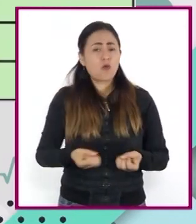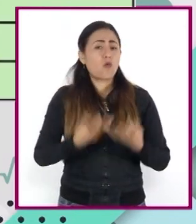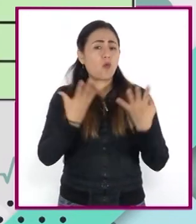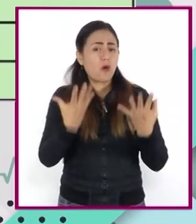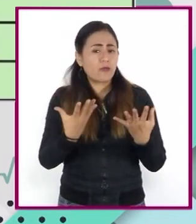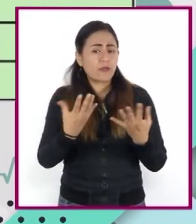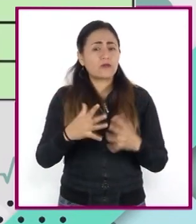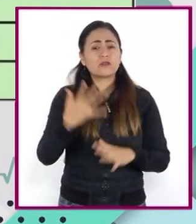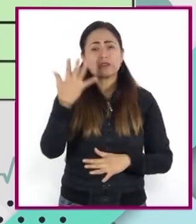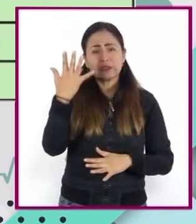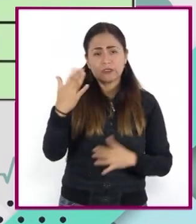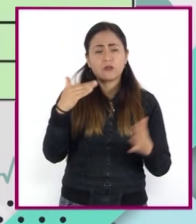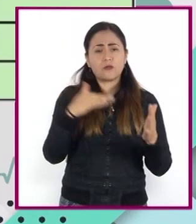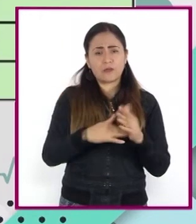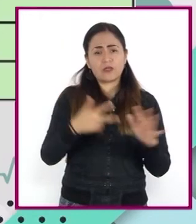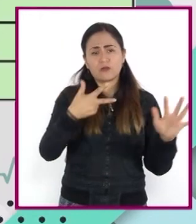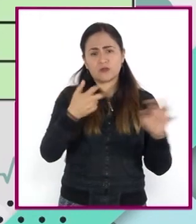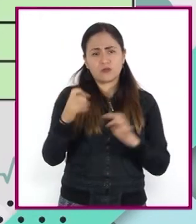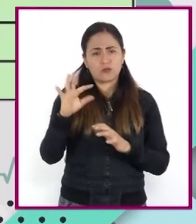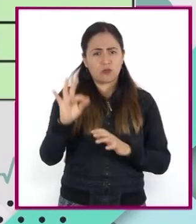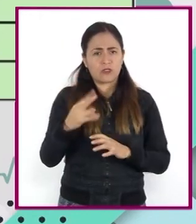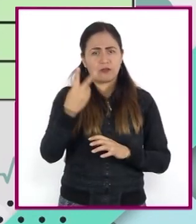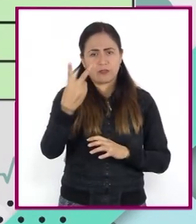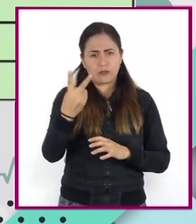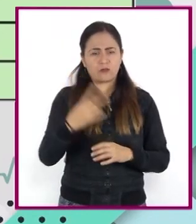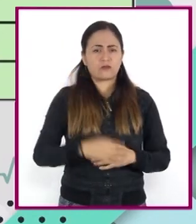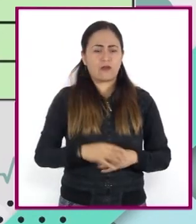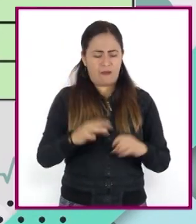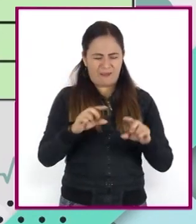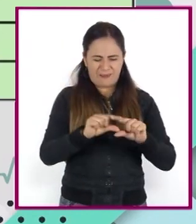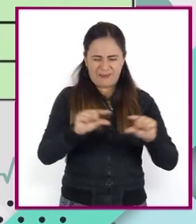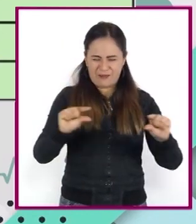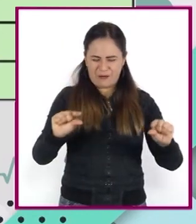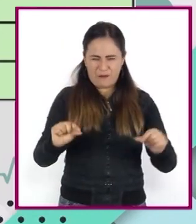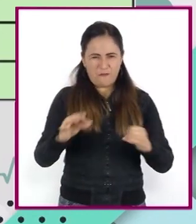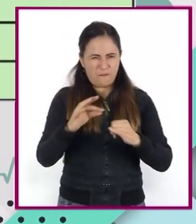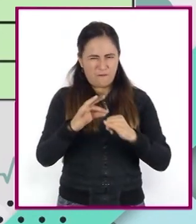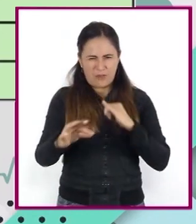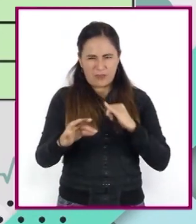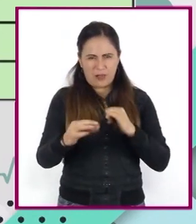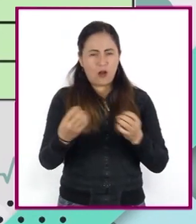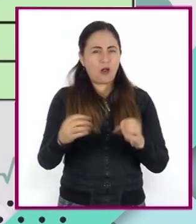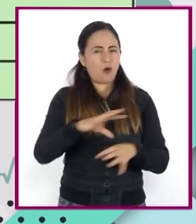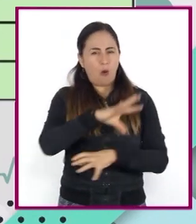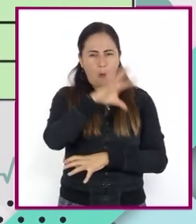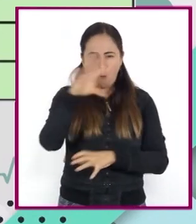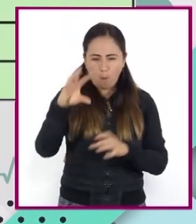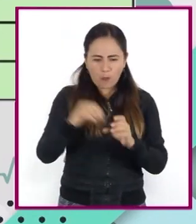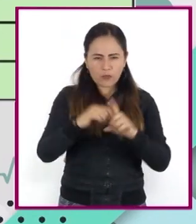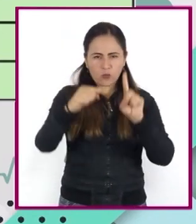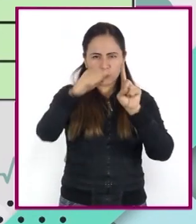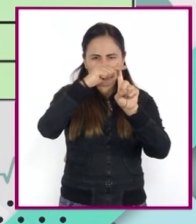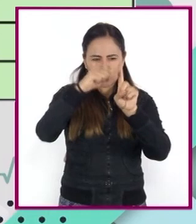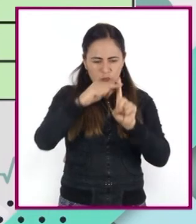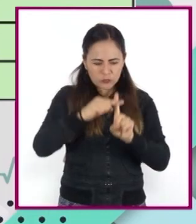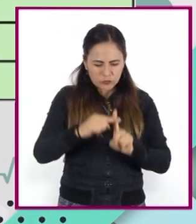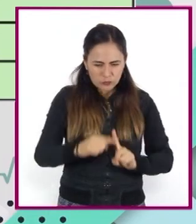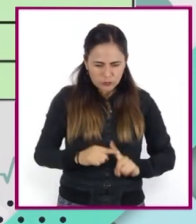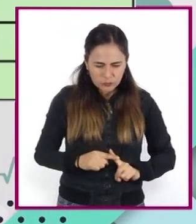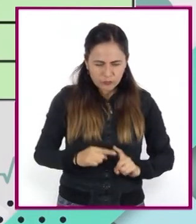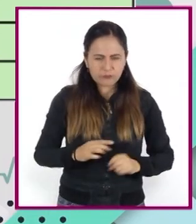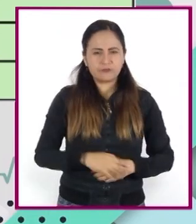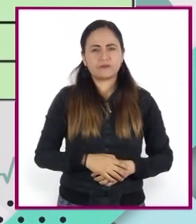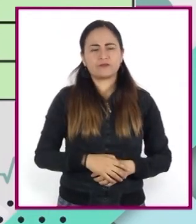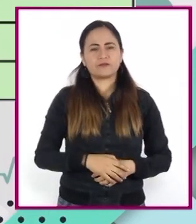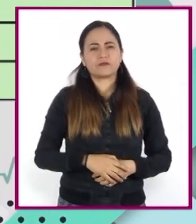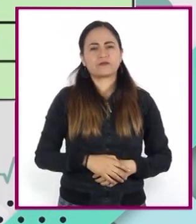de 5842. En el último renglón, colocamos el total de la suma de los valores numéricos